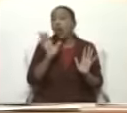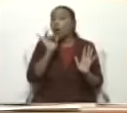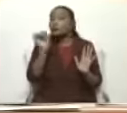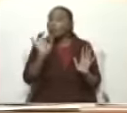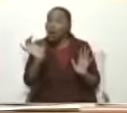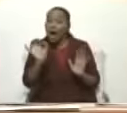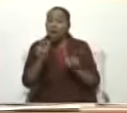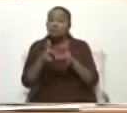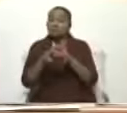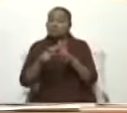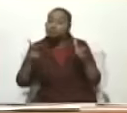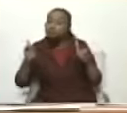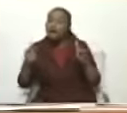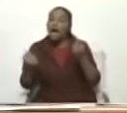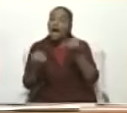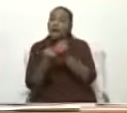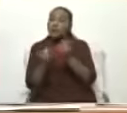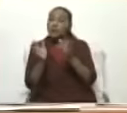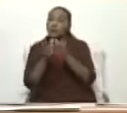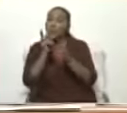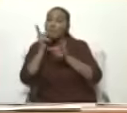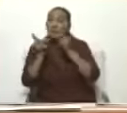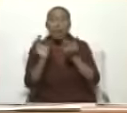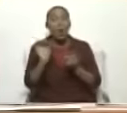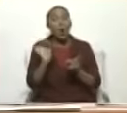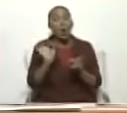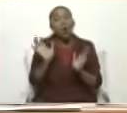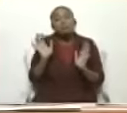gente, o andan en otra cosa.